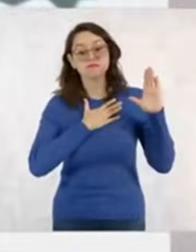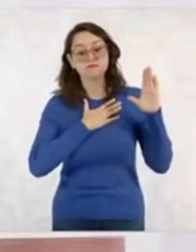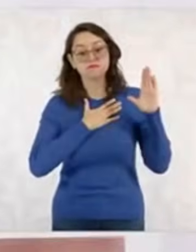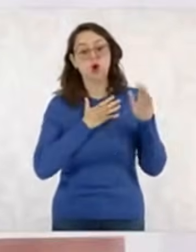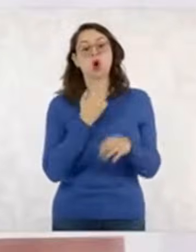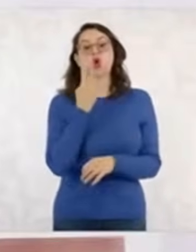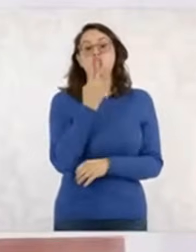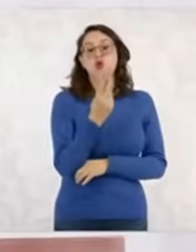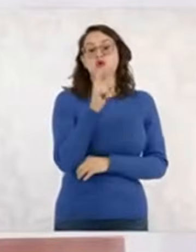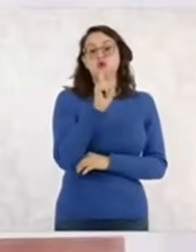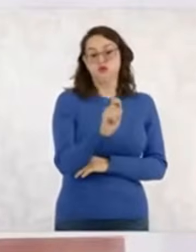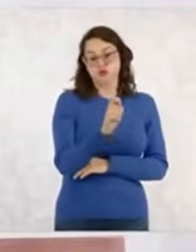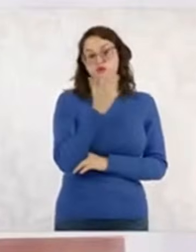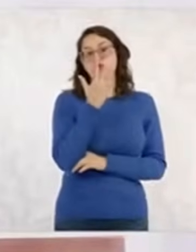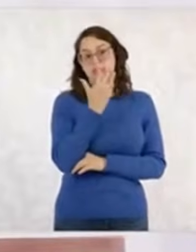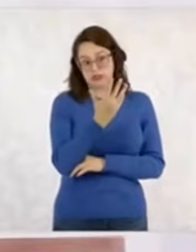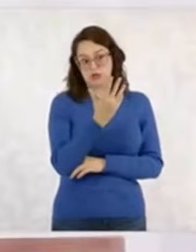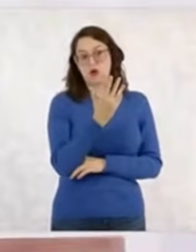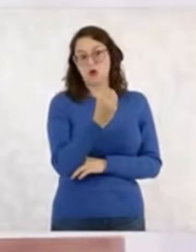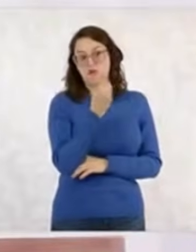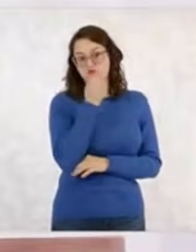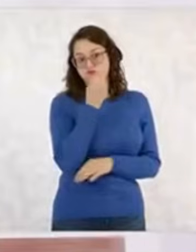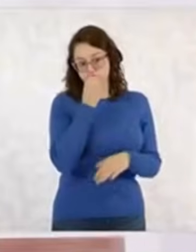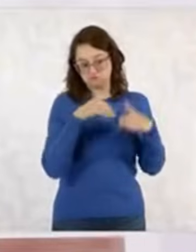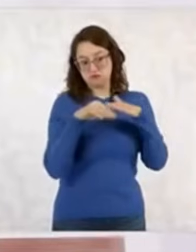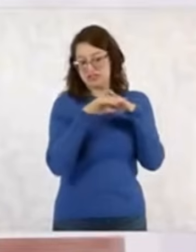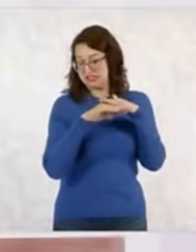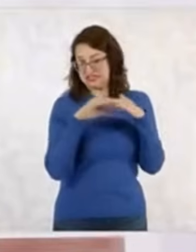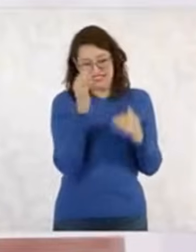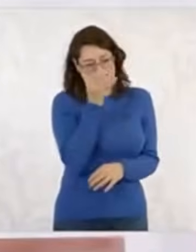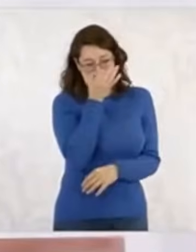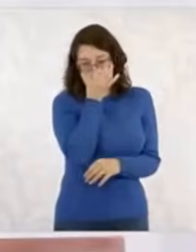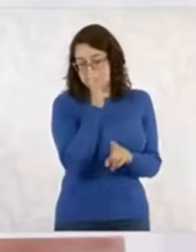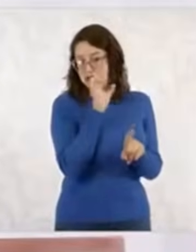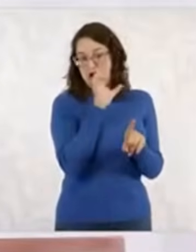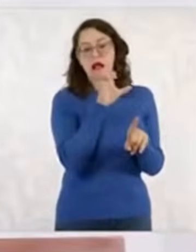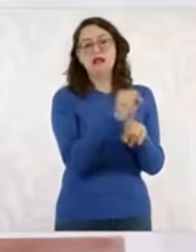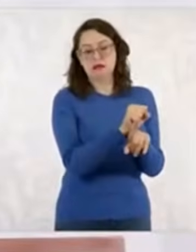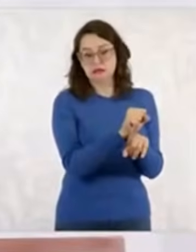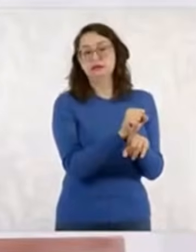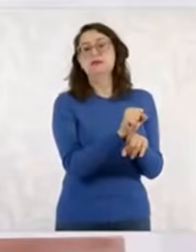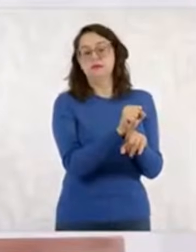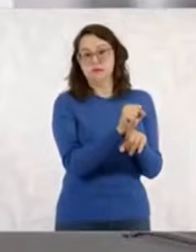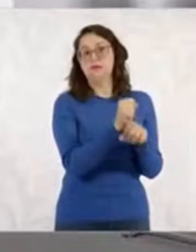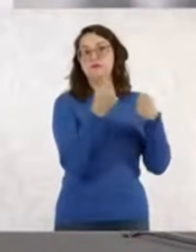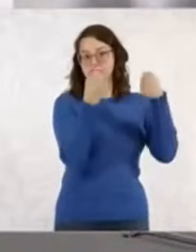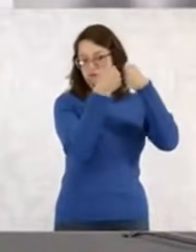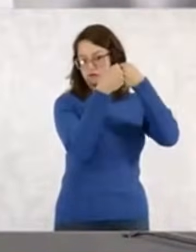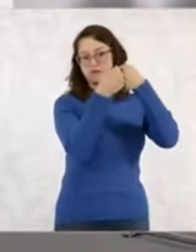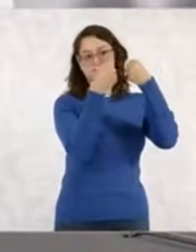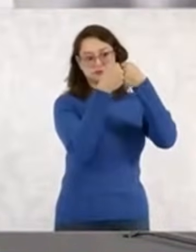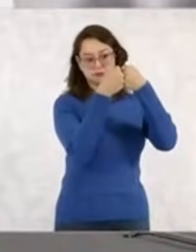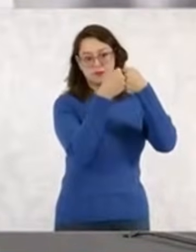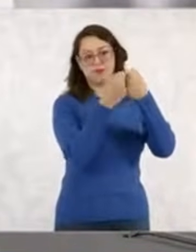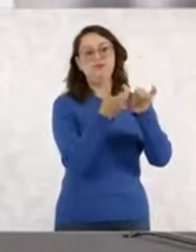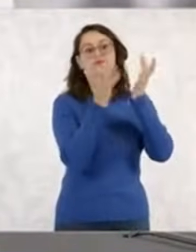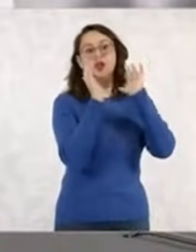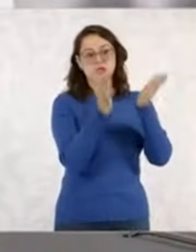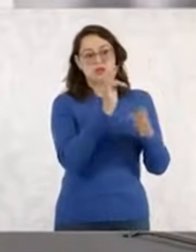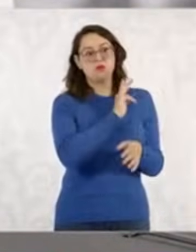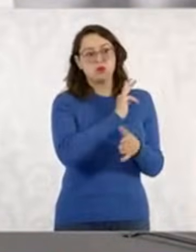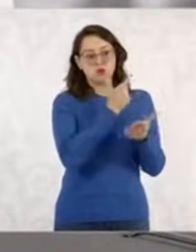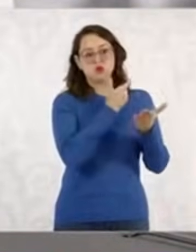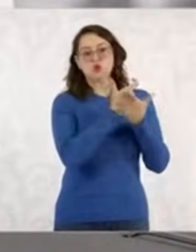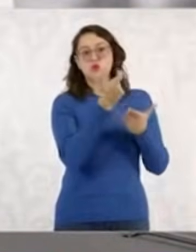las 2.5 canastas básicas. Con este incremento, reitero, ya logramos en la frontera norte llegar a un salario